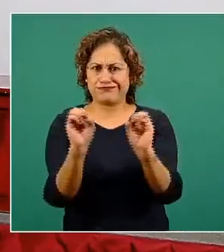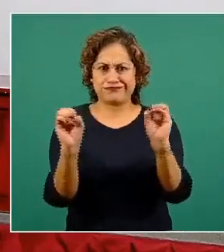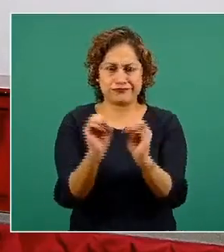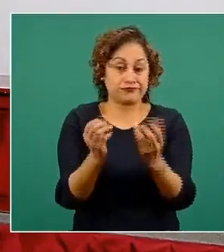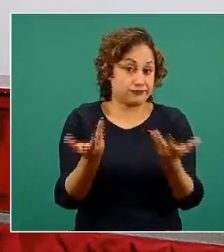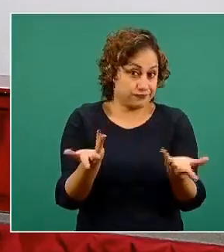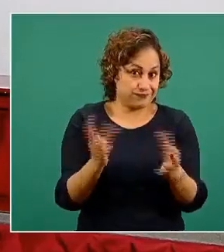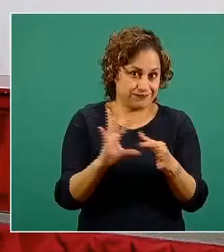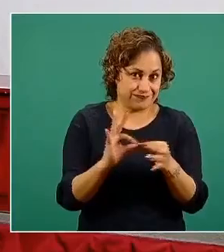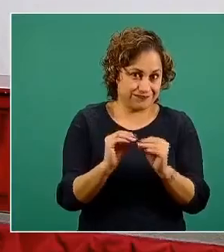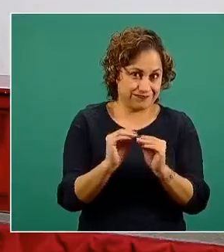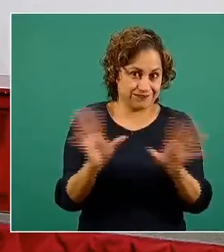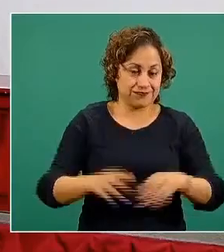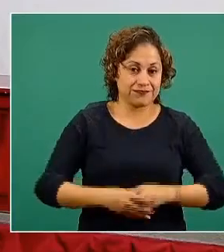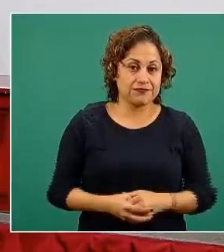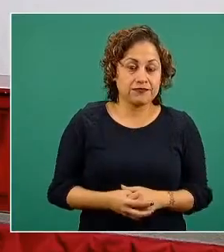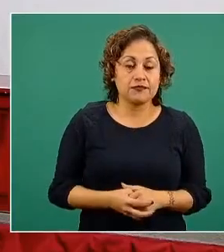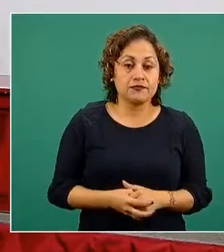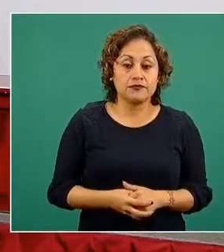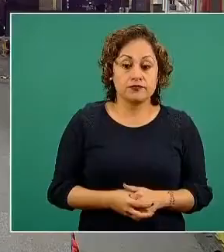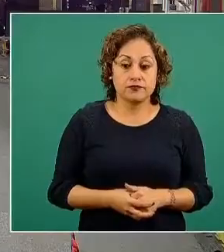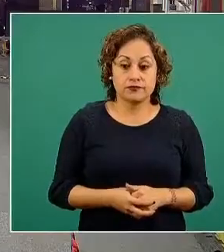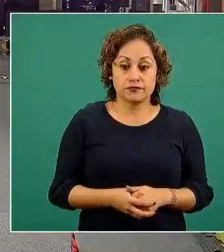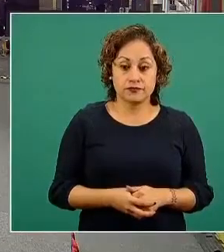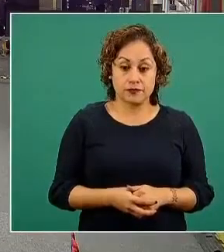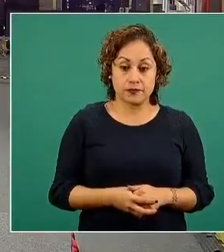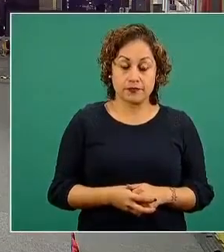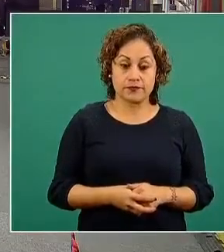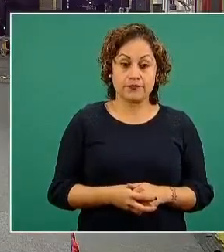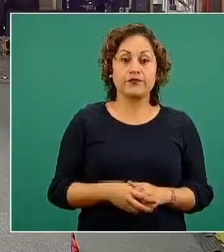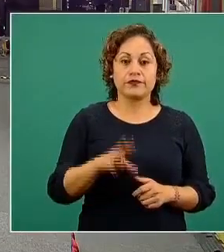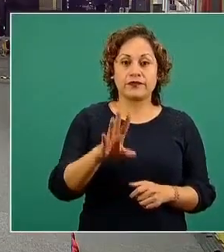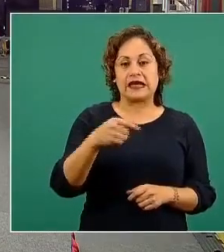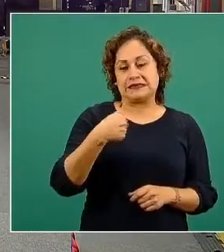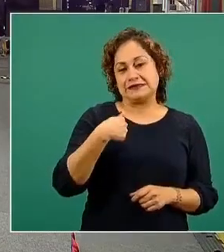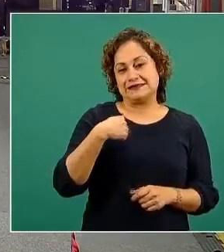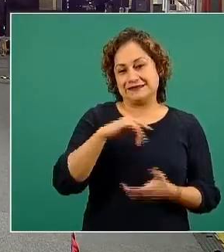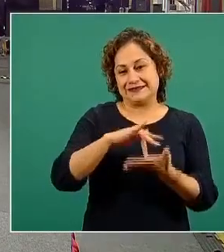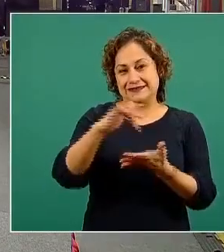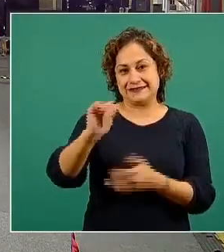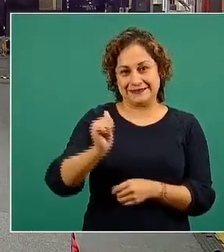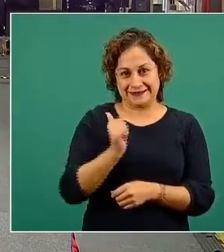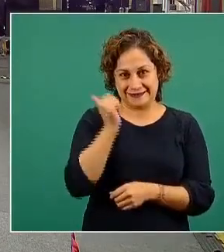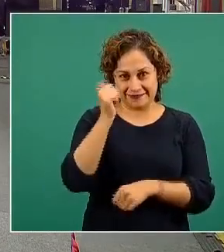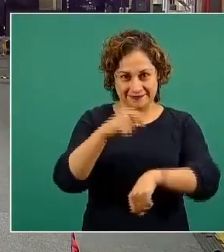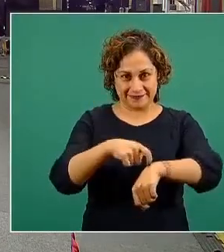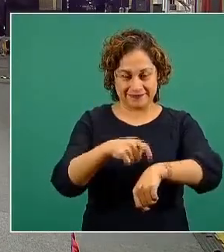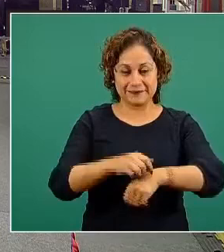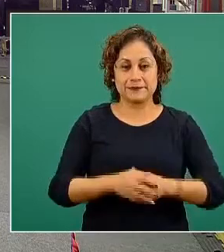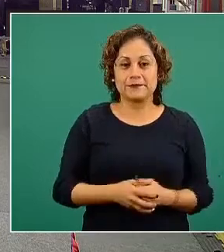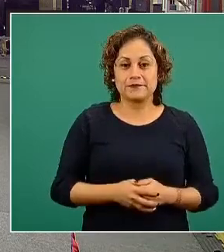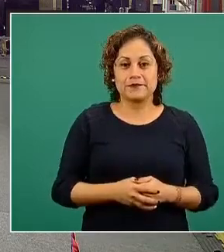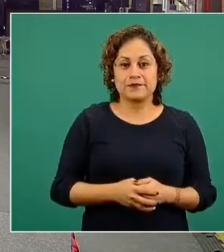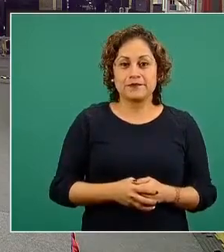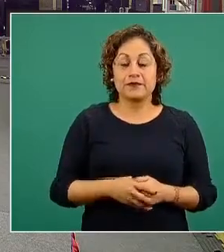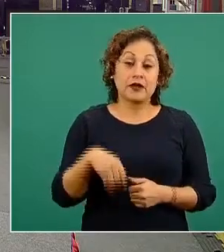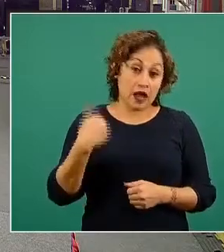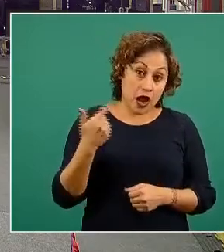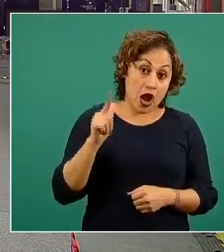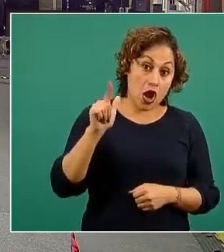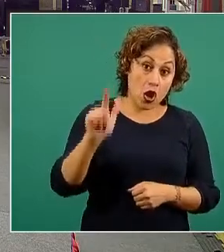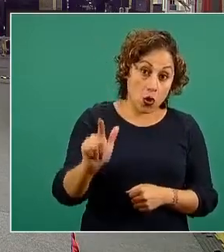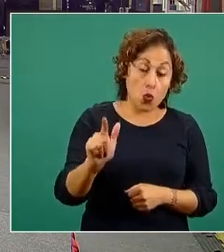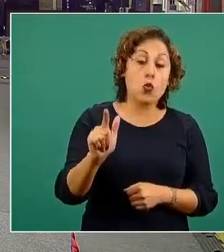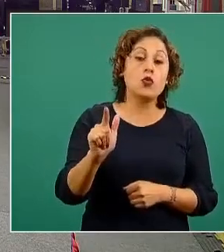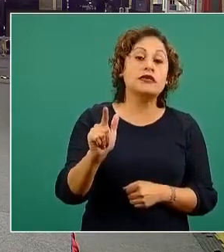A ver, una última pregunta. Gracias, aprovechando el tiempo. En lo que llega el quién es quién en los precios del